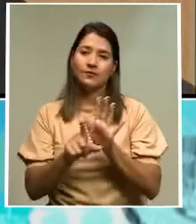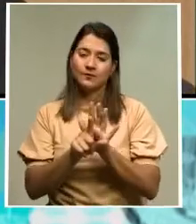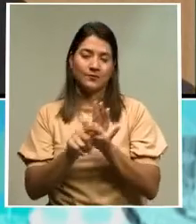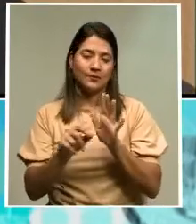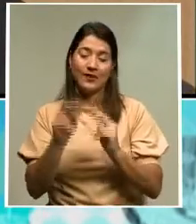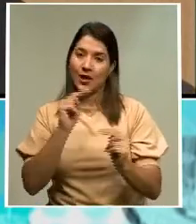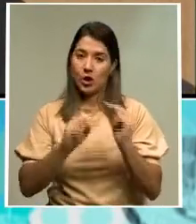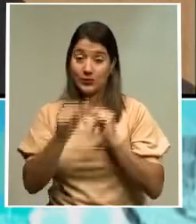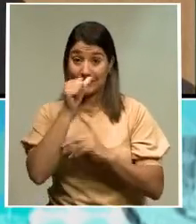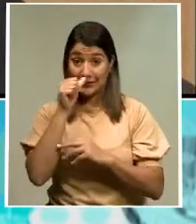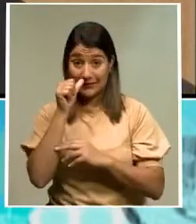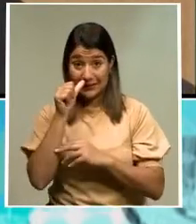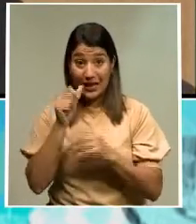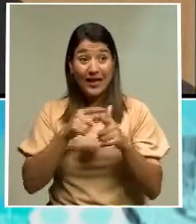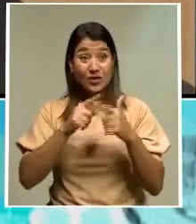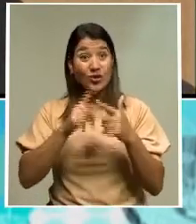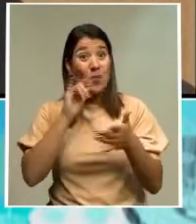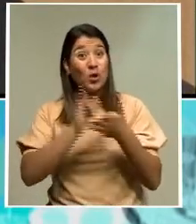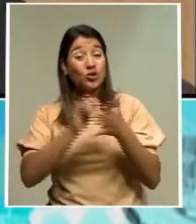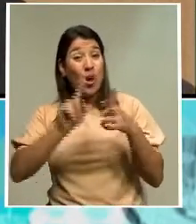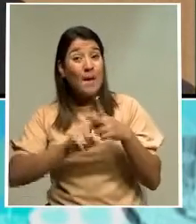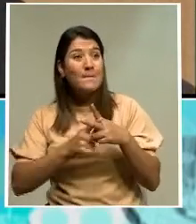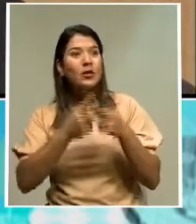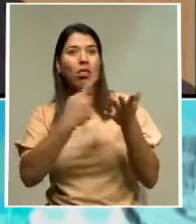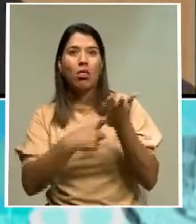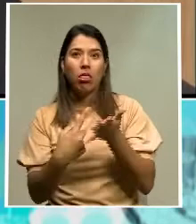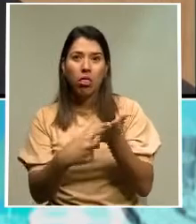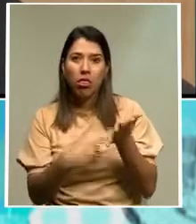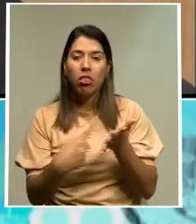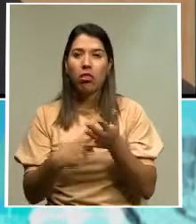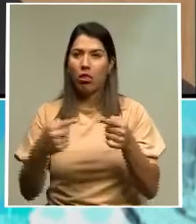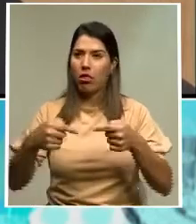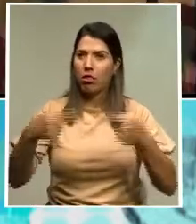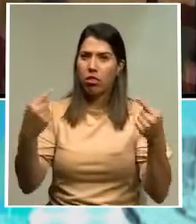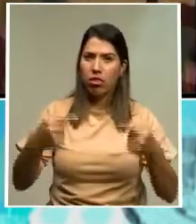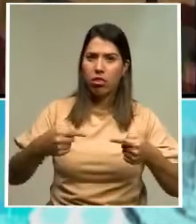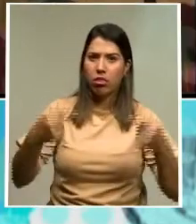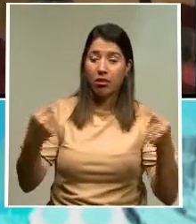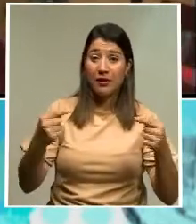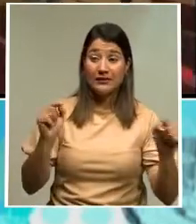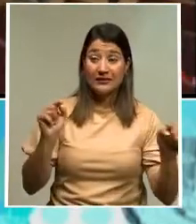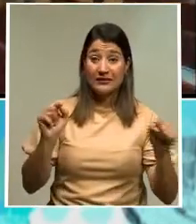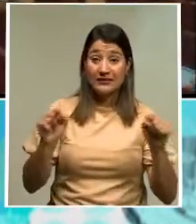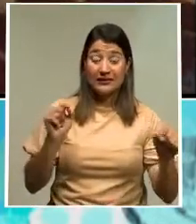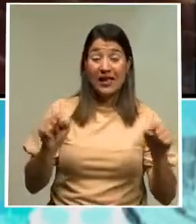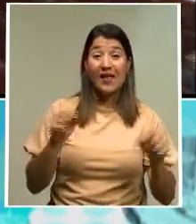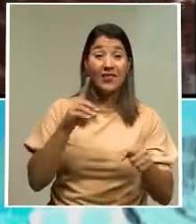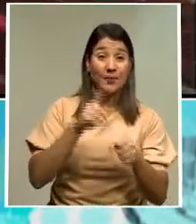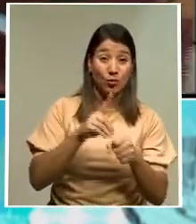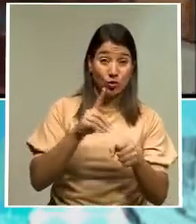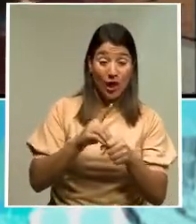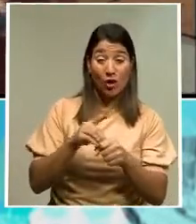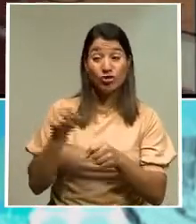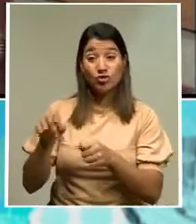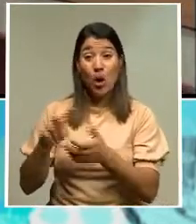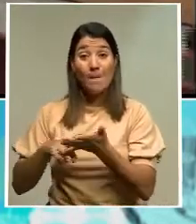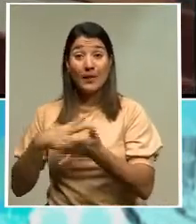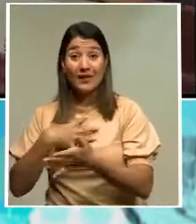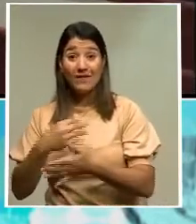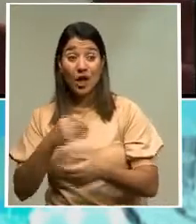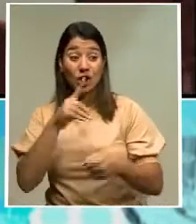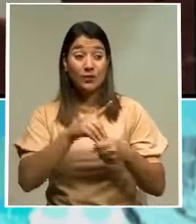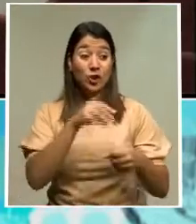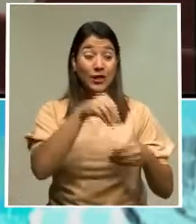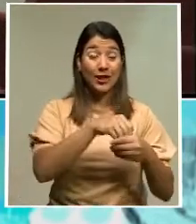dio pues una gran discusión, un gran enfrentamiento también entre los liberacionistas y los miembros del Partido de